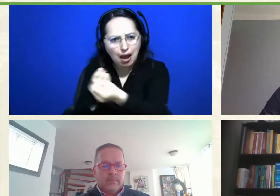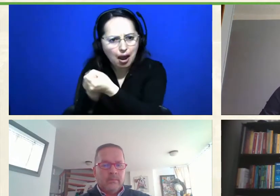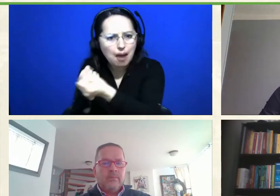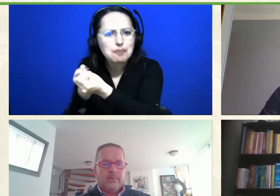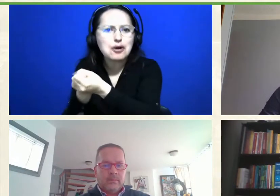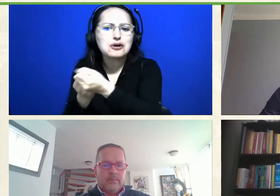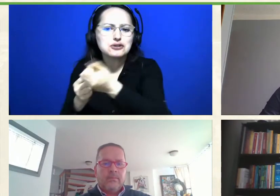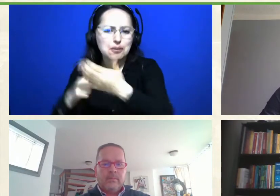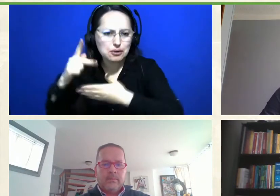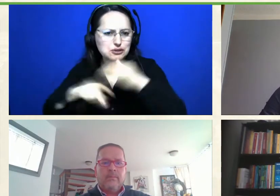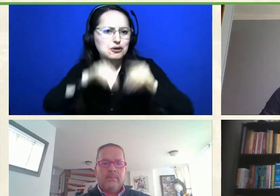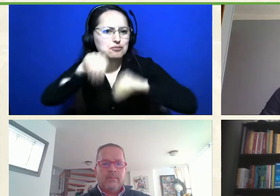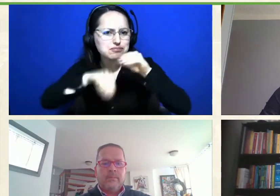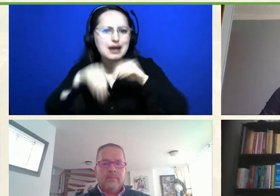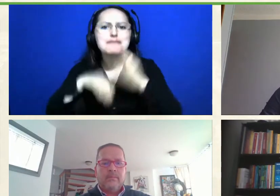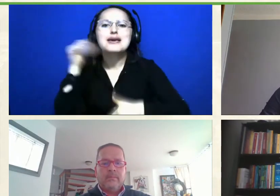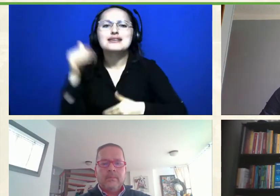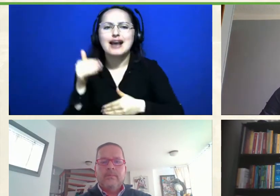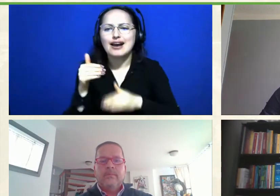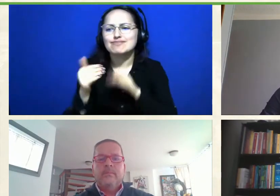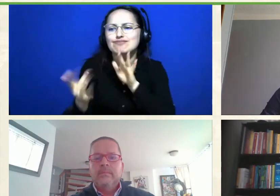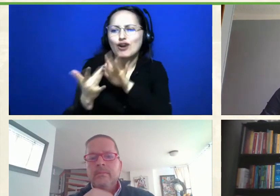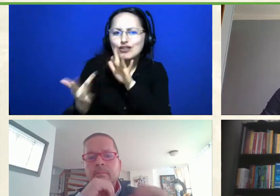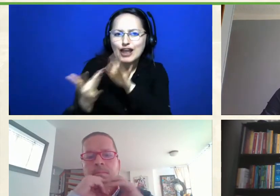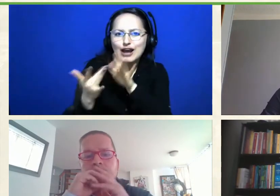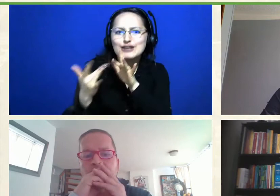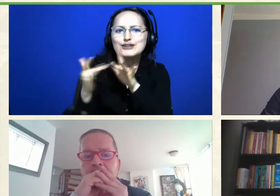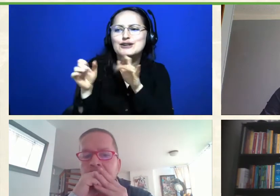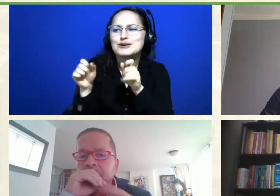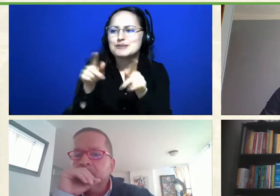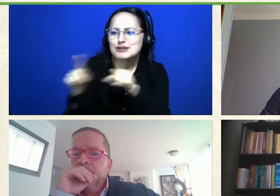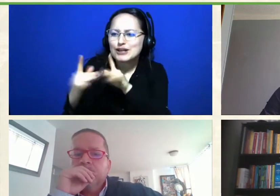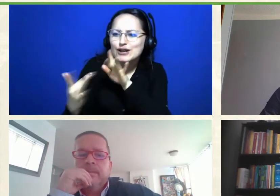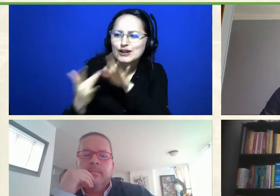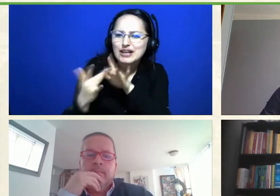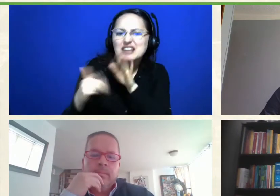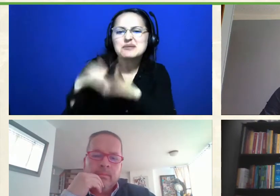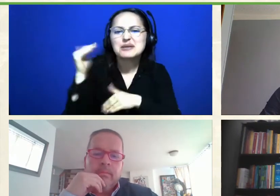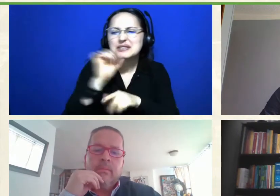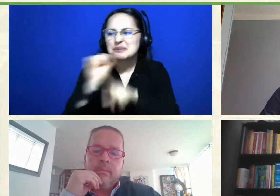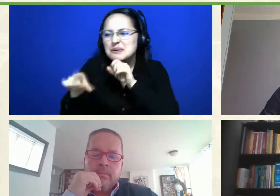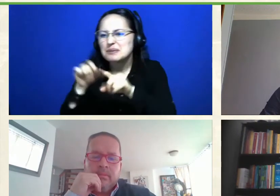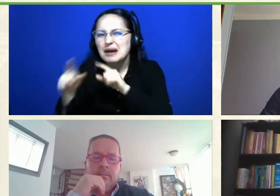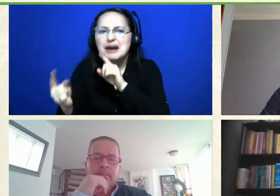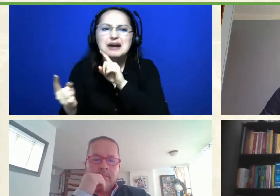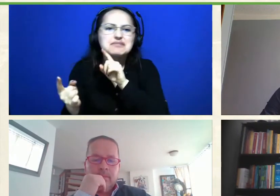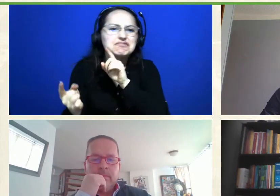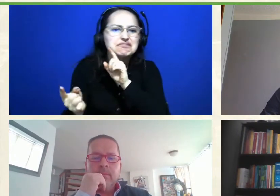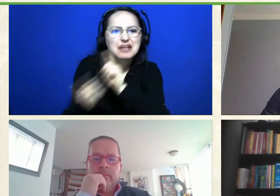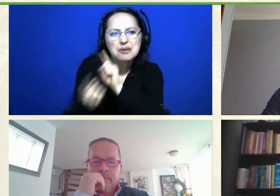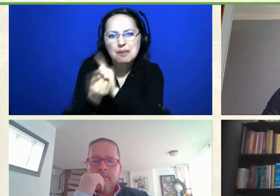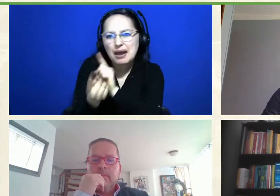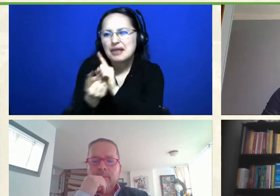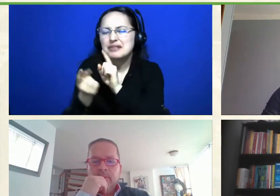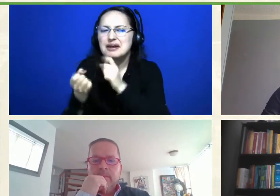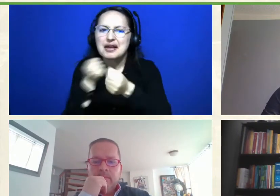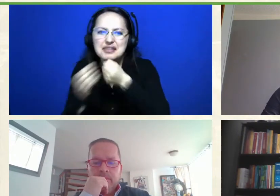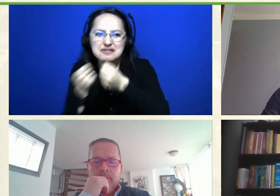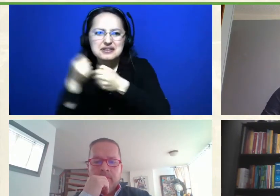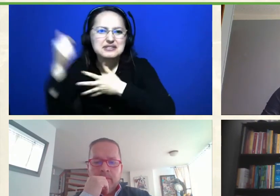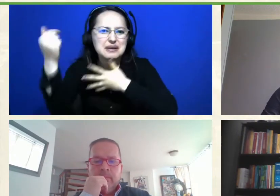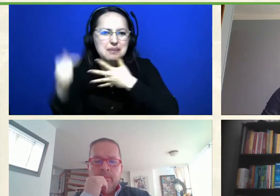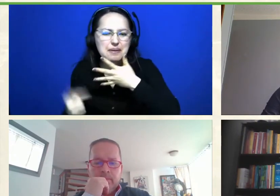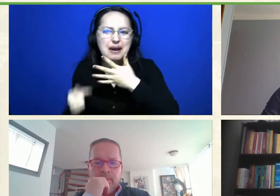ustedes empiezan a generar con quien postula. Me imagino que ahí empiezan ya en unas entrevistas, encuentros virtuales, presenciales, en donde